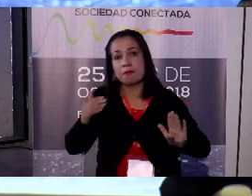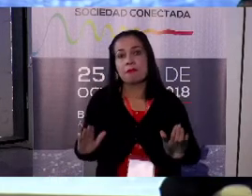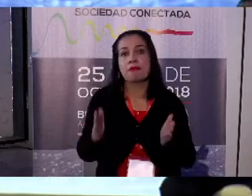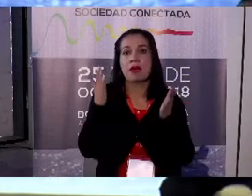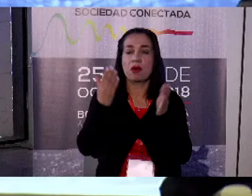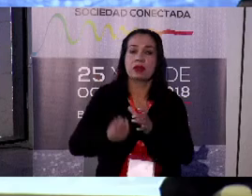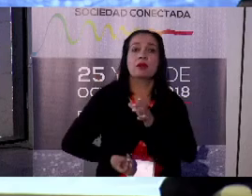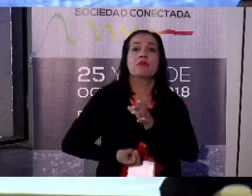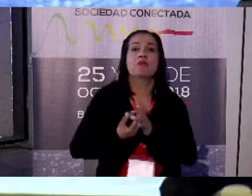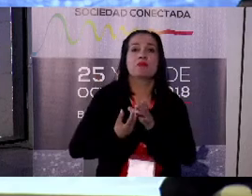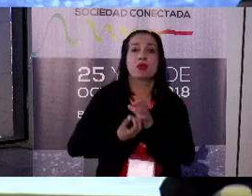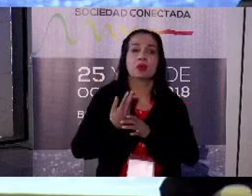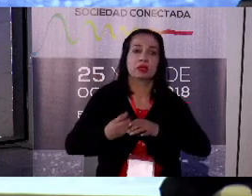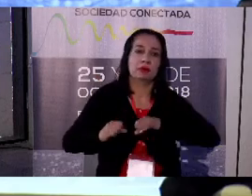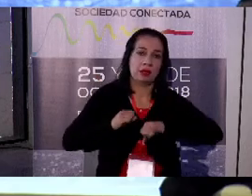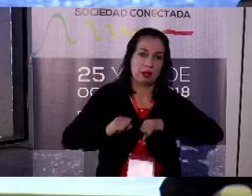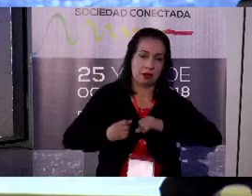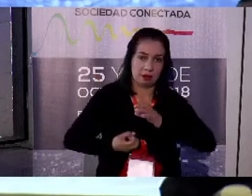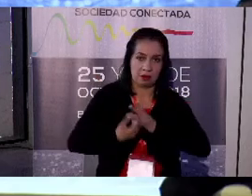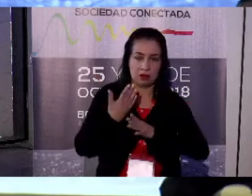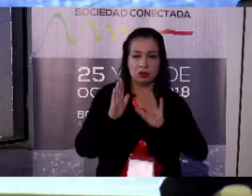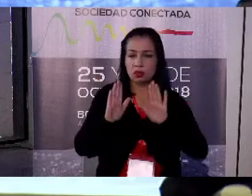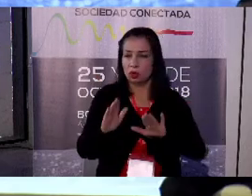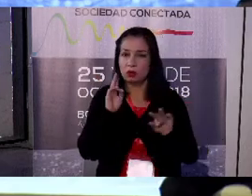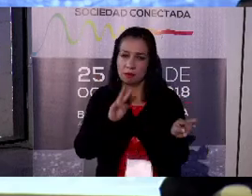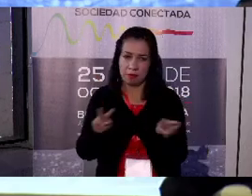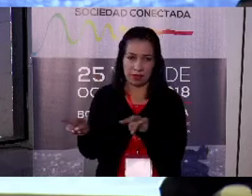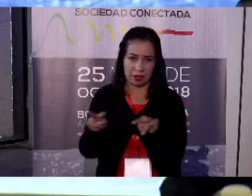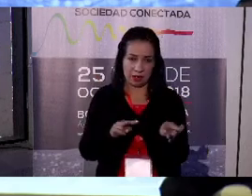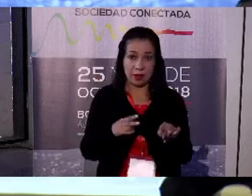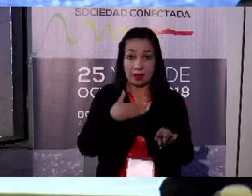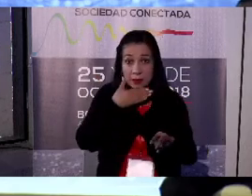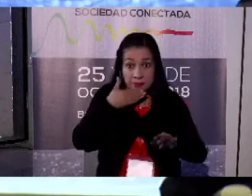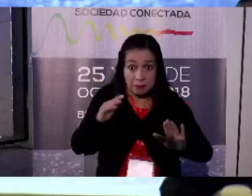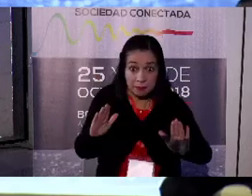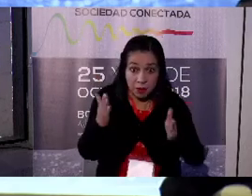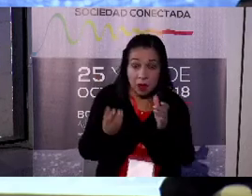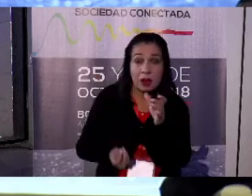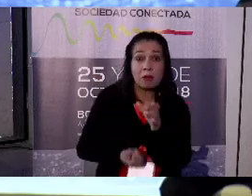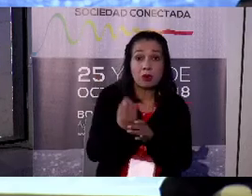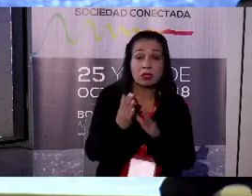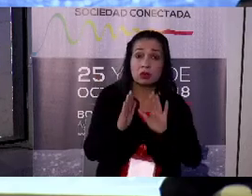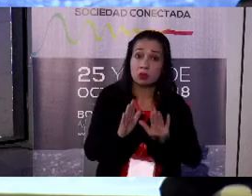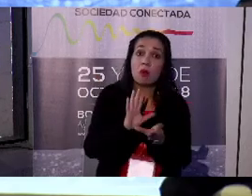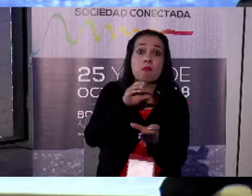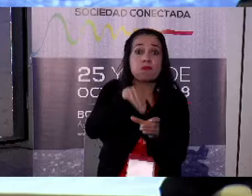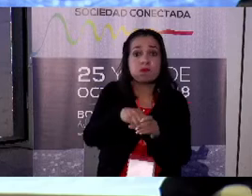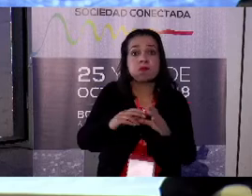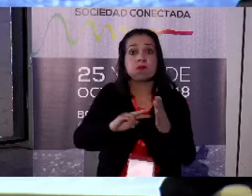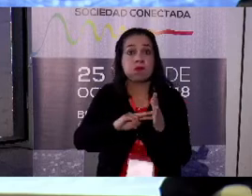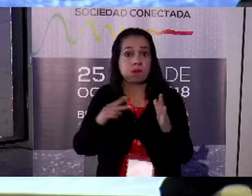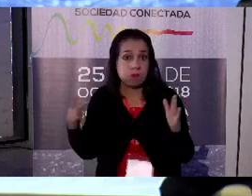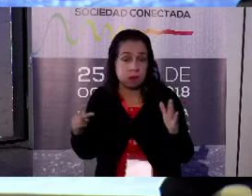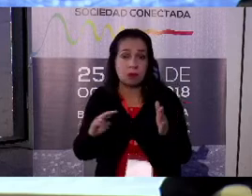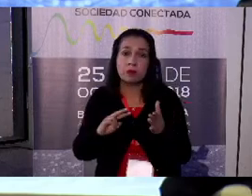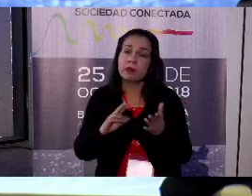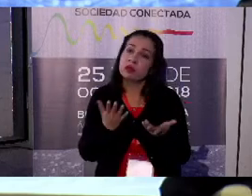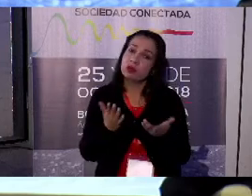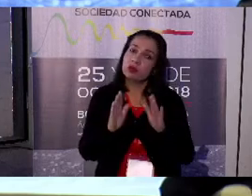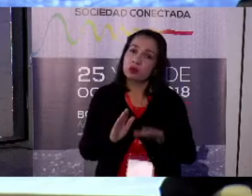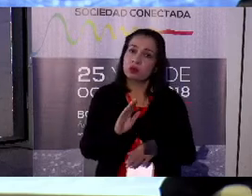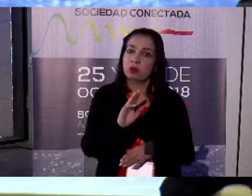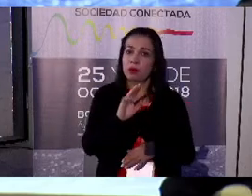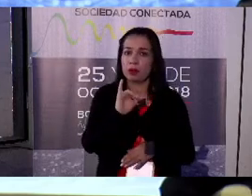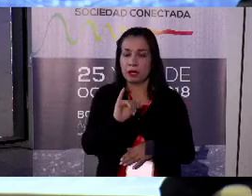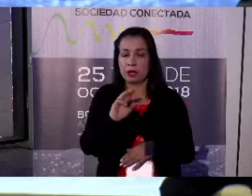pues las mejoras de productividad que que implica este este este desarrollo de tecnologías imt es superior a los